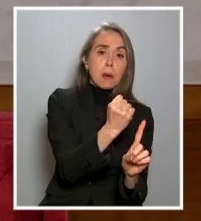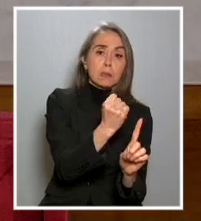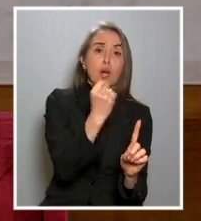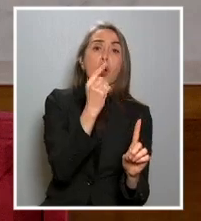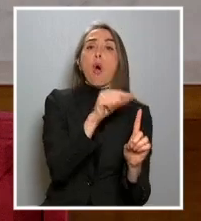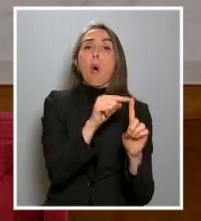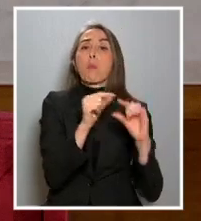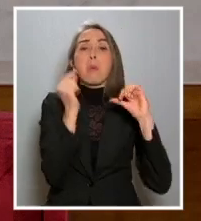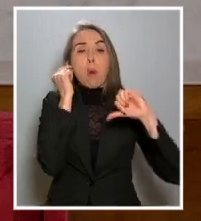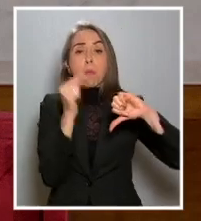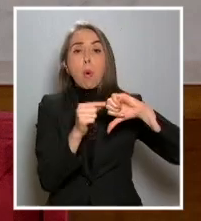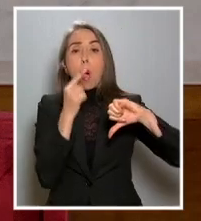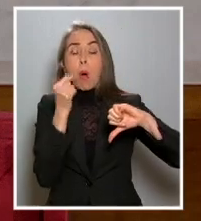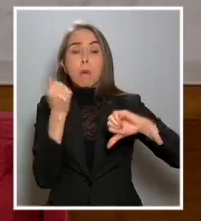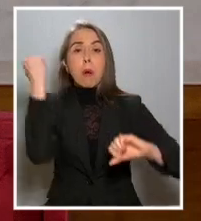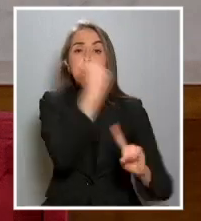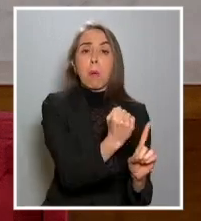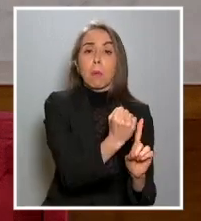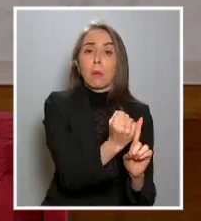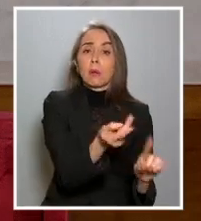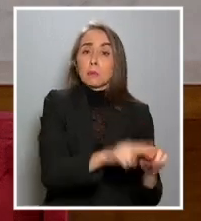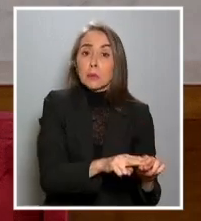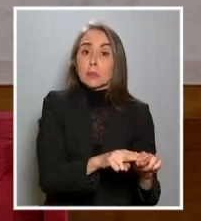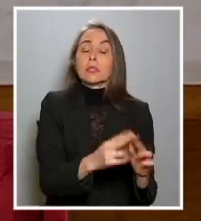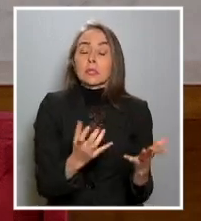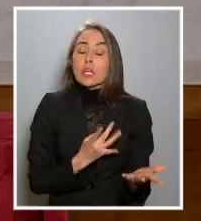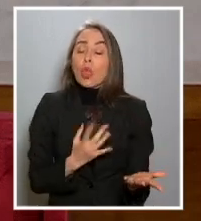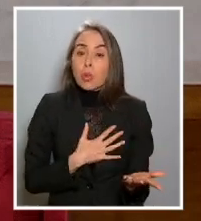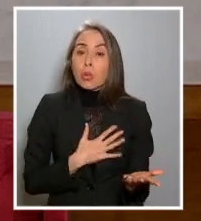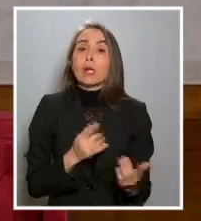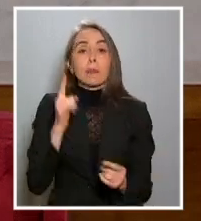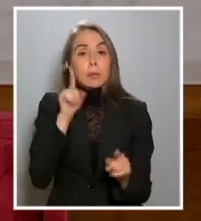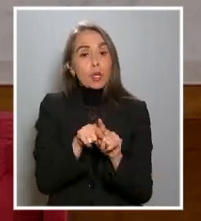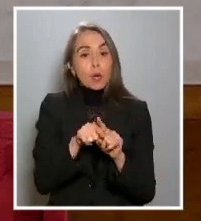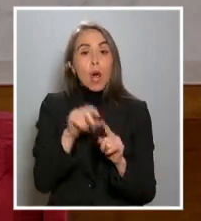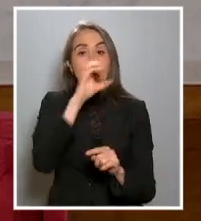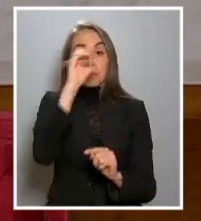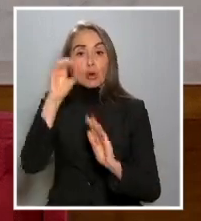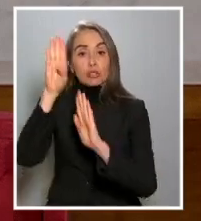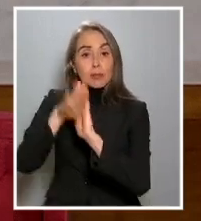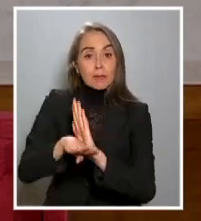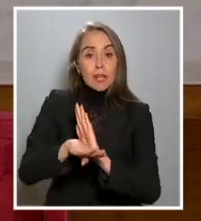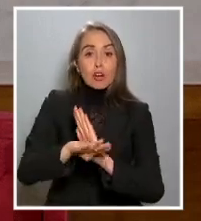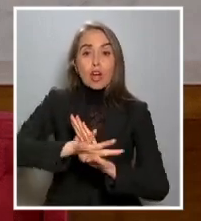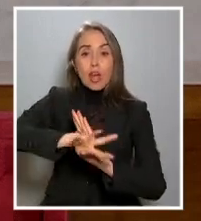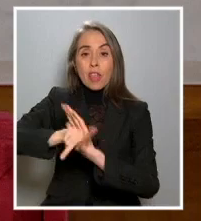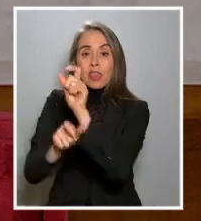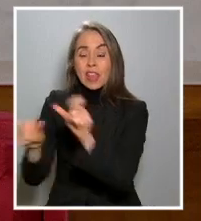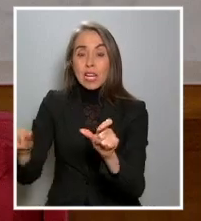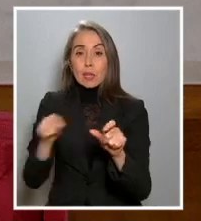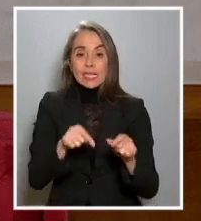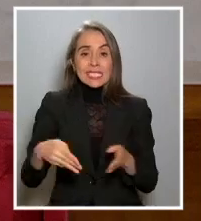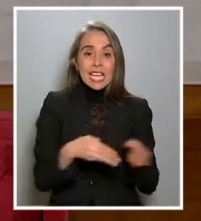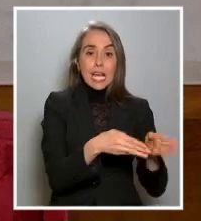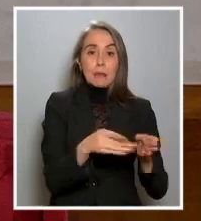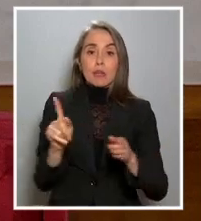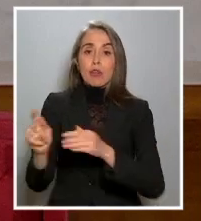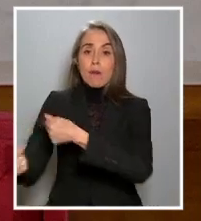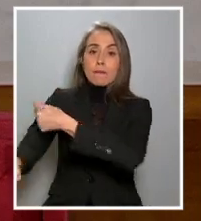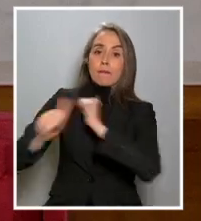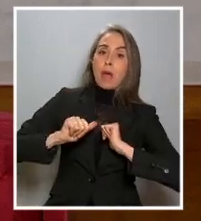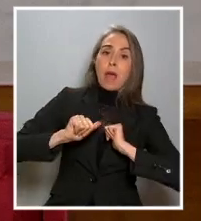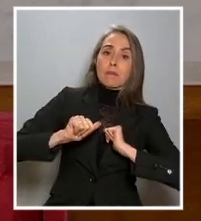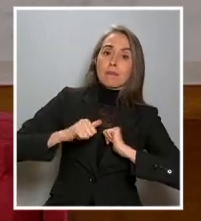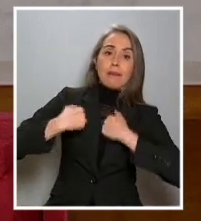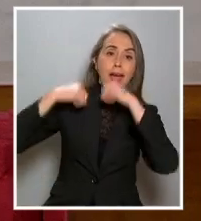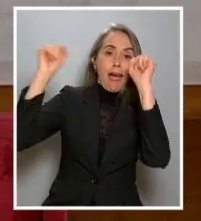logro sí indica algo importante, que la delincuencia por el camino que estamos siguiendo no nos va a ganar la partida.